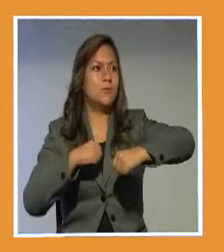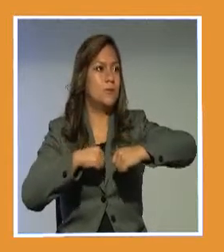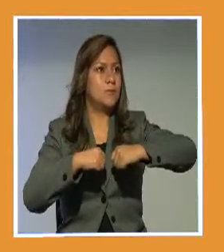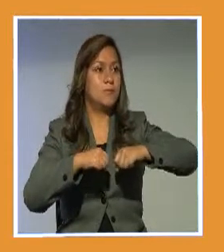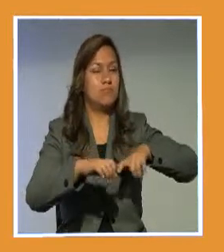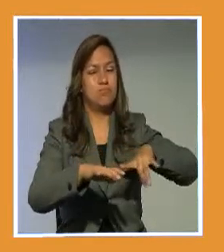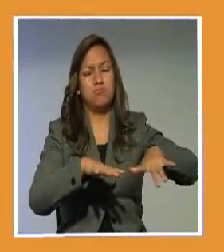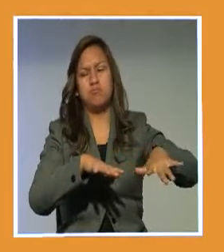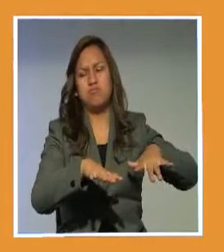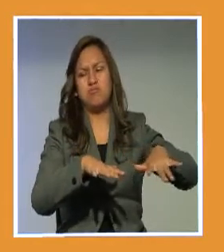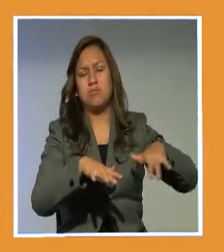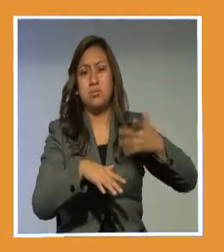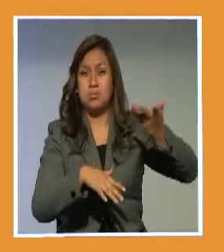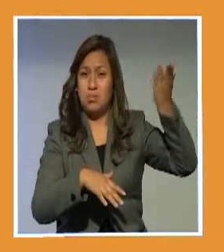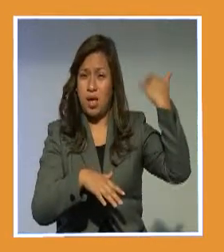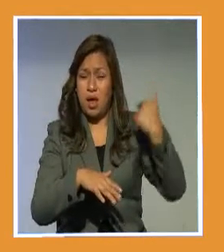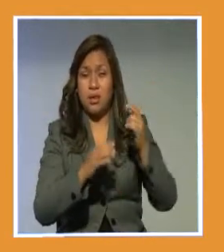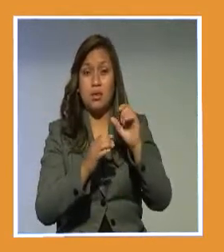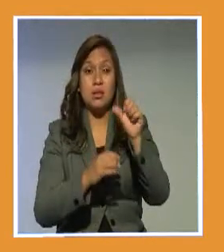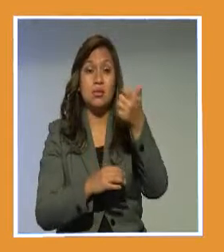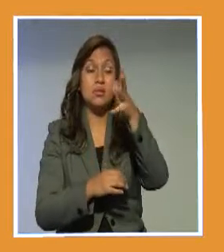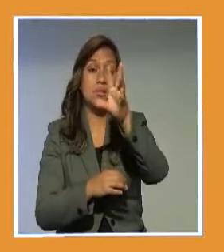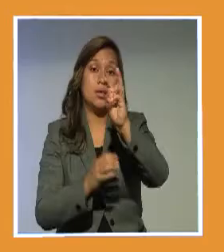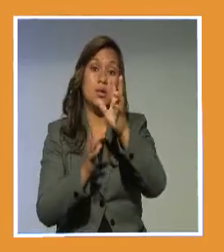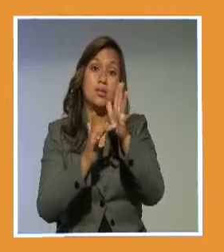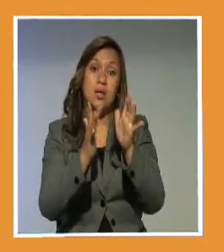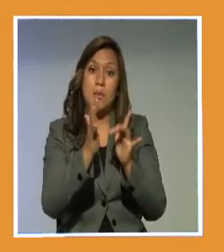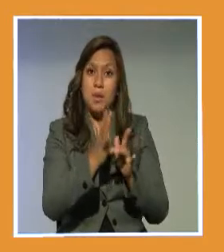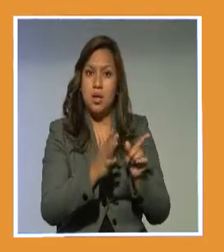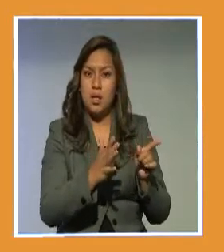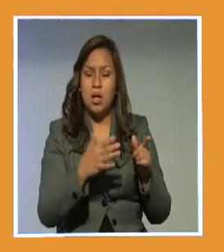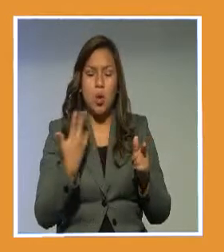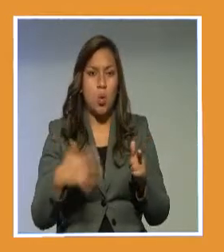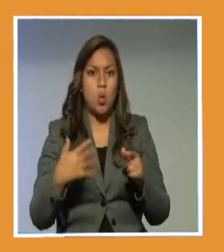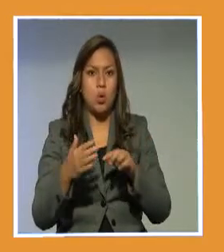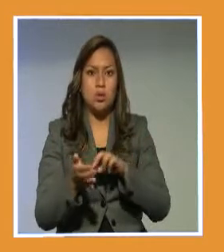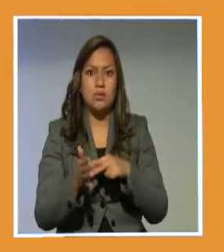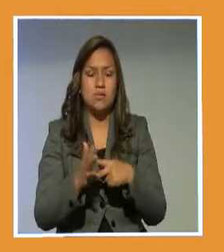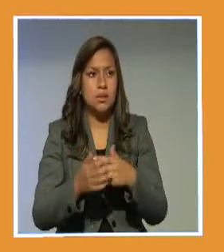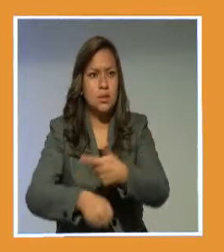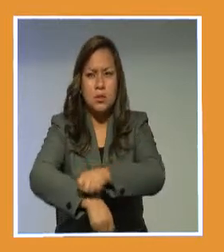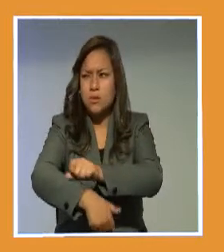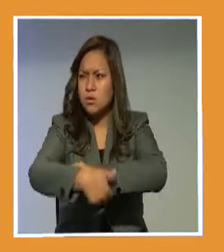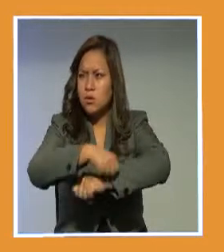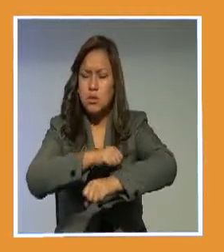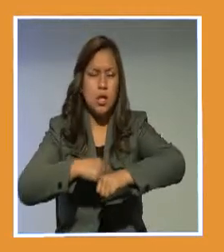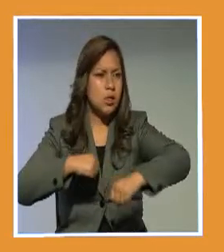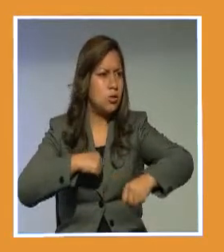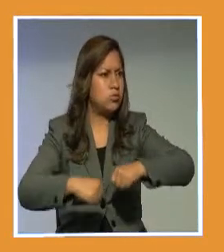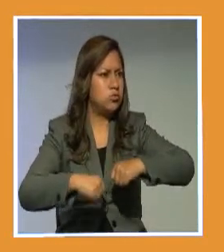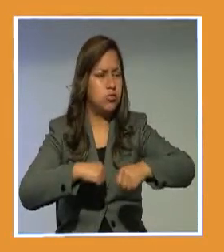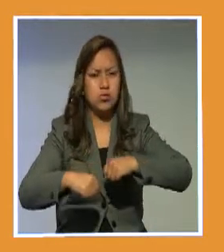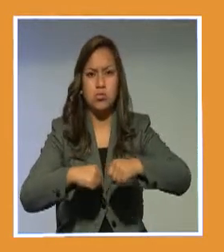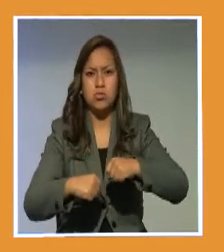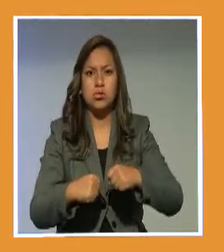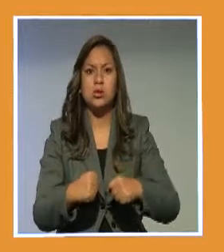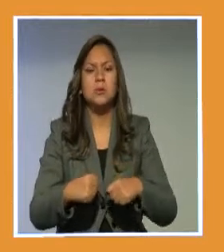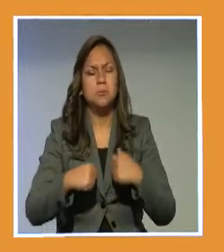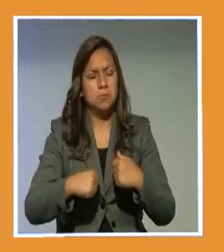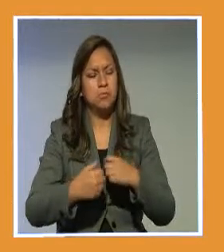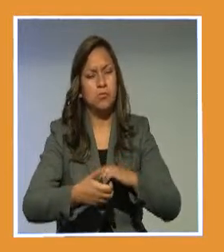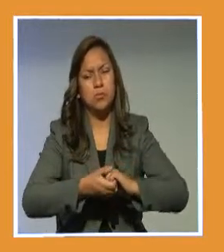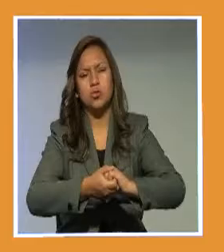como fue el terremoto del 16 de abril, puso a prueba a los ecuatorianos, nos demostró de qué estamos hechos. Los ecuatorianos nos levantamos